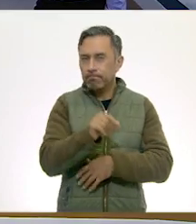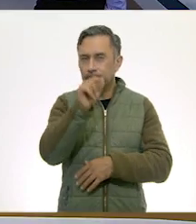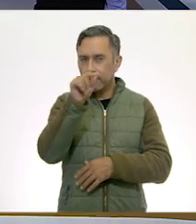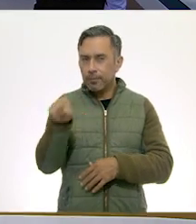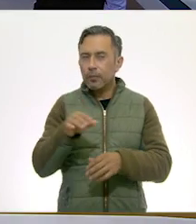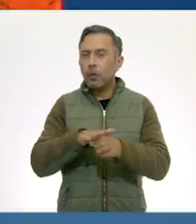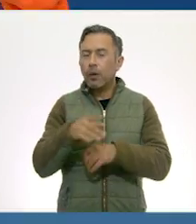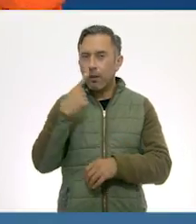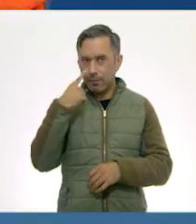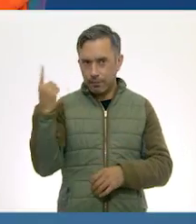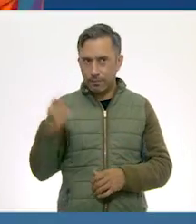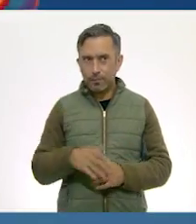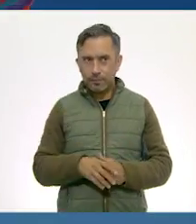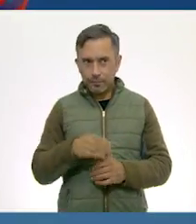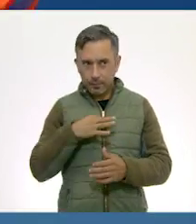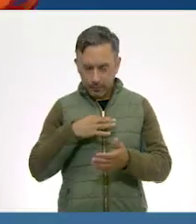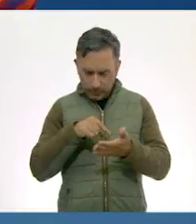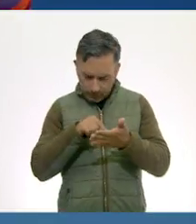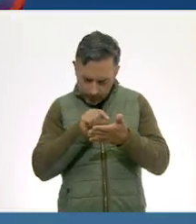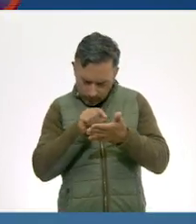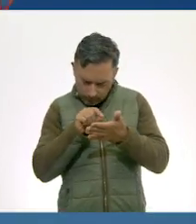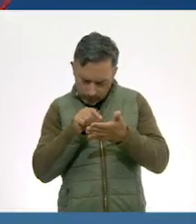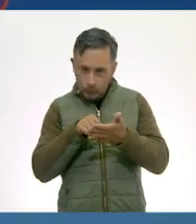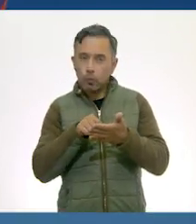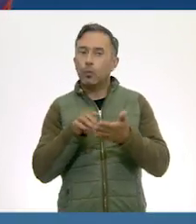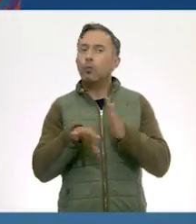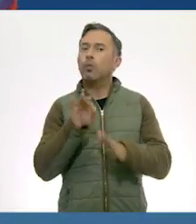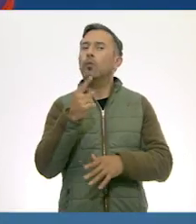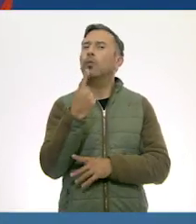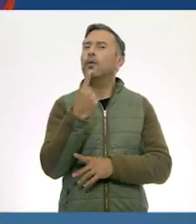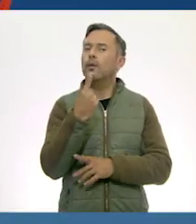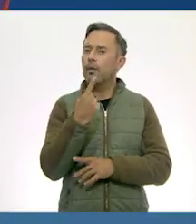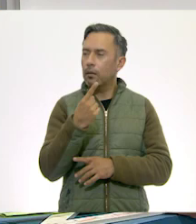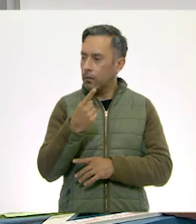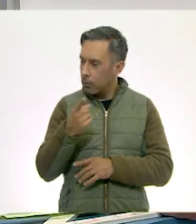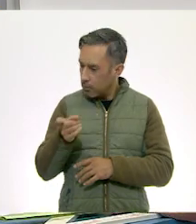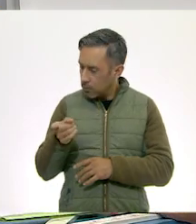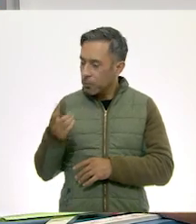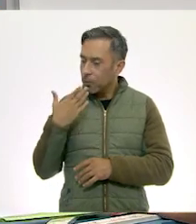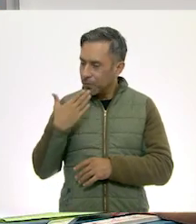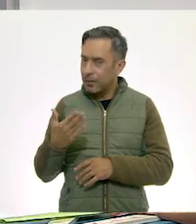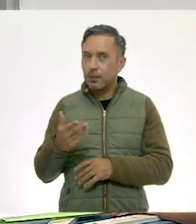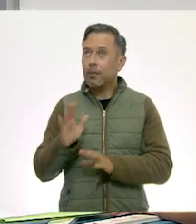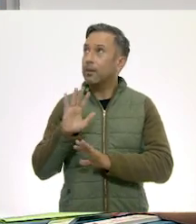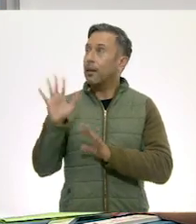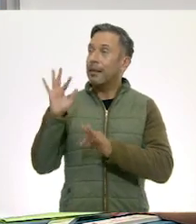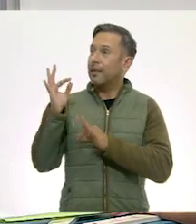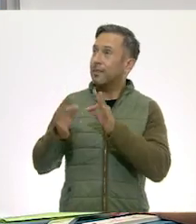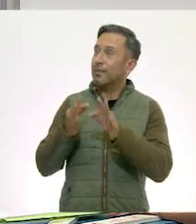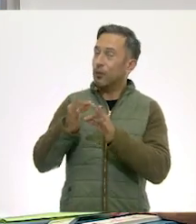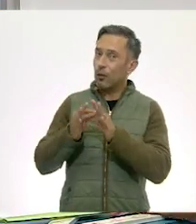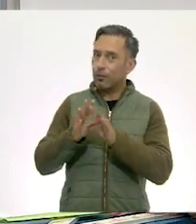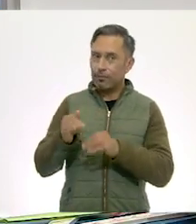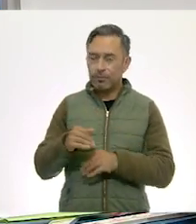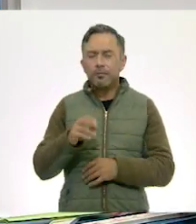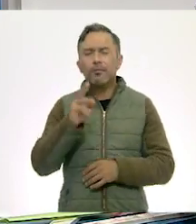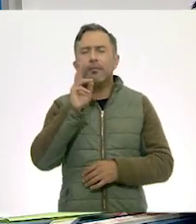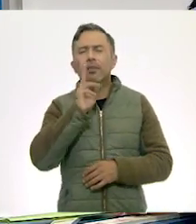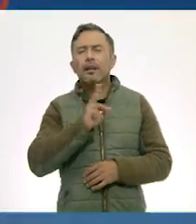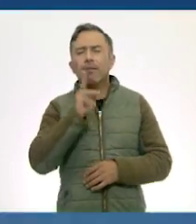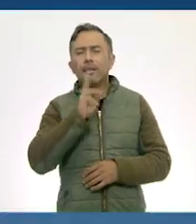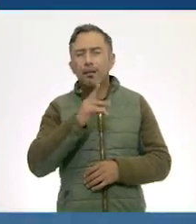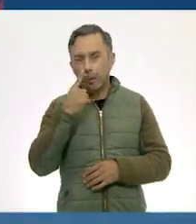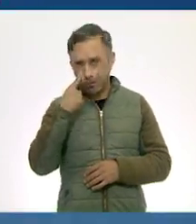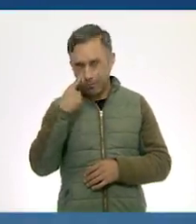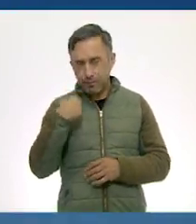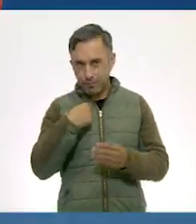una. Ay, Ahí también, Ton, exactamente, sí. bien. Listo, Sí. maestra. A ver, vamos a